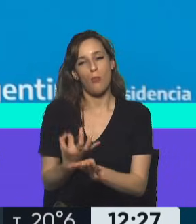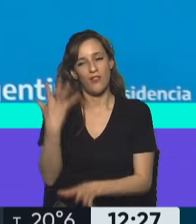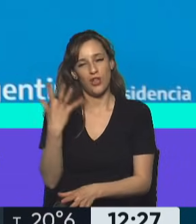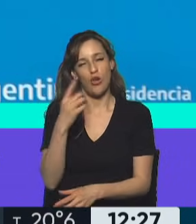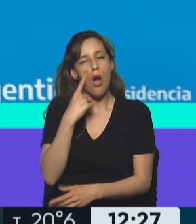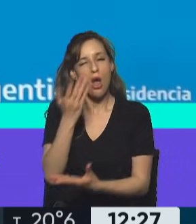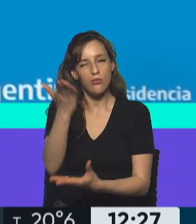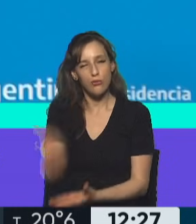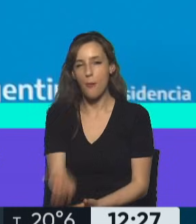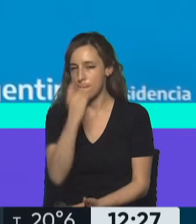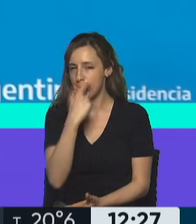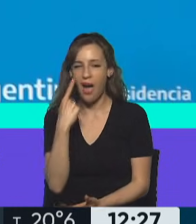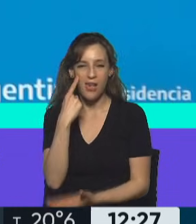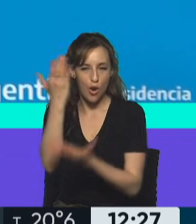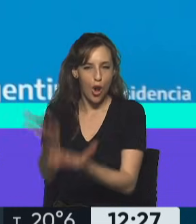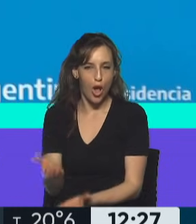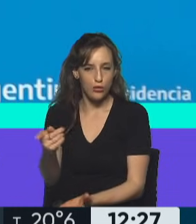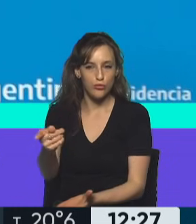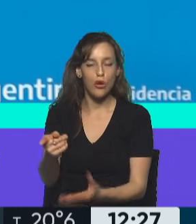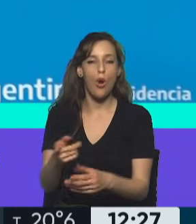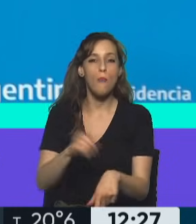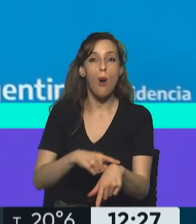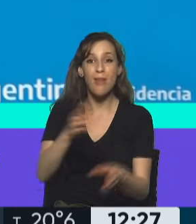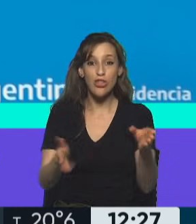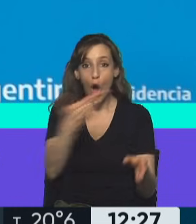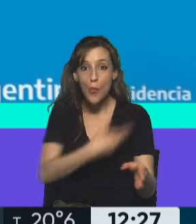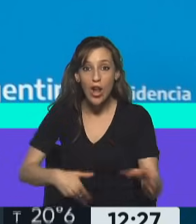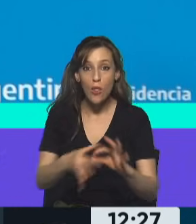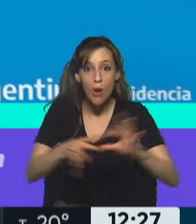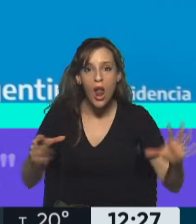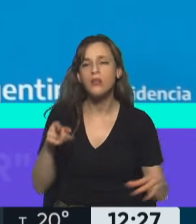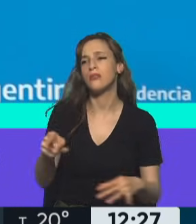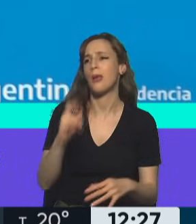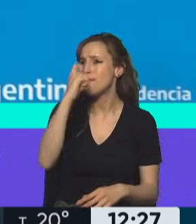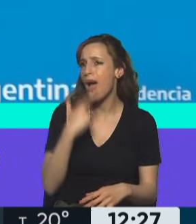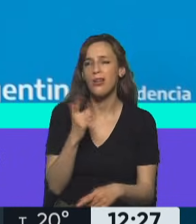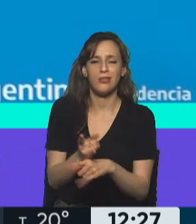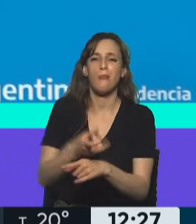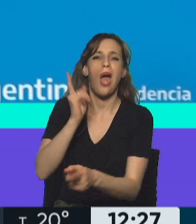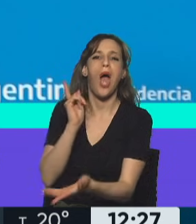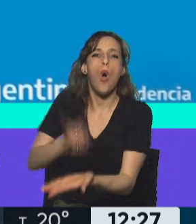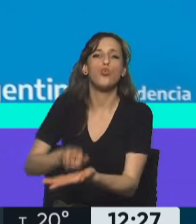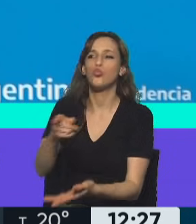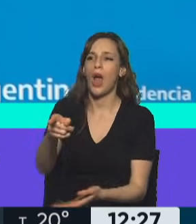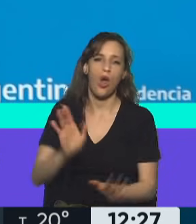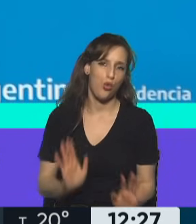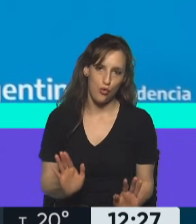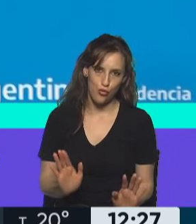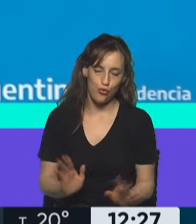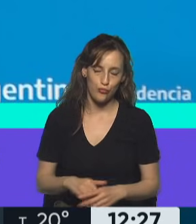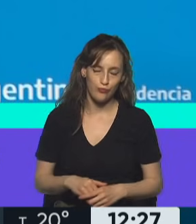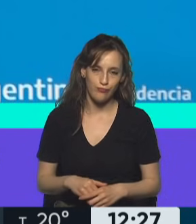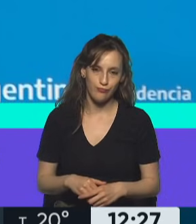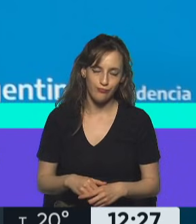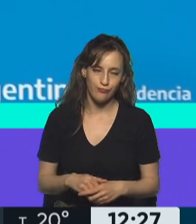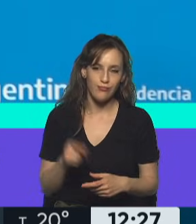y ha sido procesado en todos los gobiernos democráticos, ¿no? Con lo cual evidentemente tiene alguna facilidad para estar en